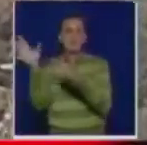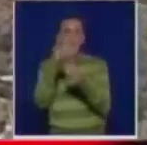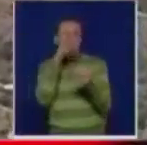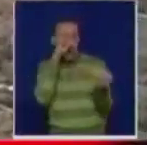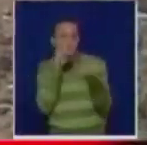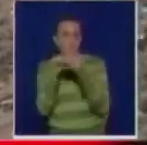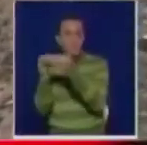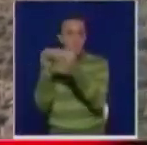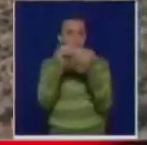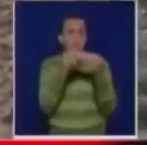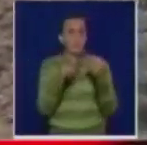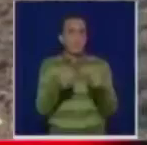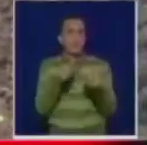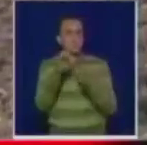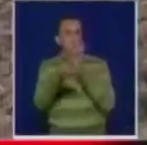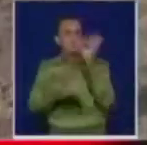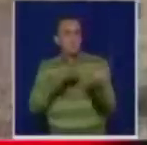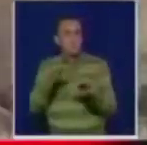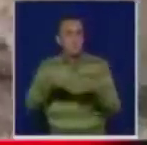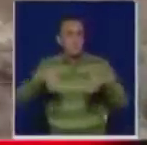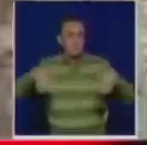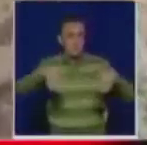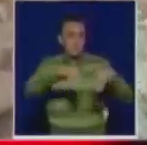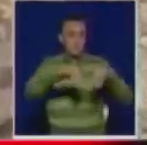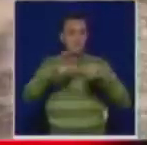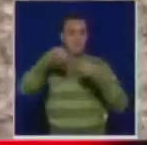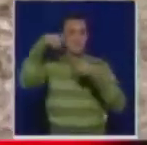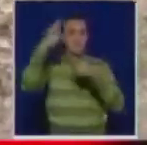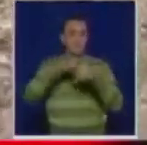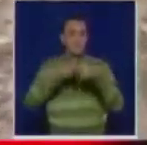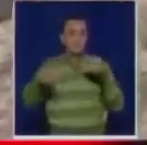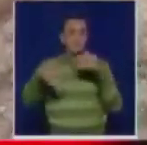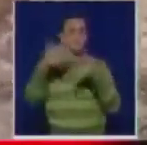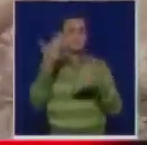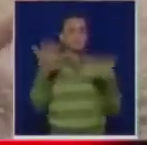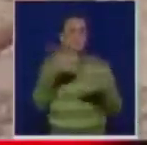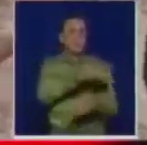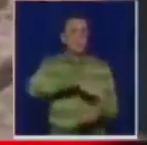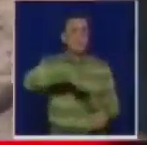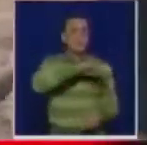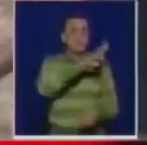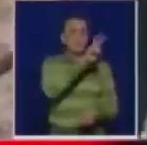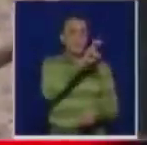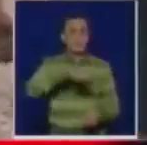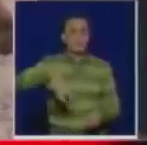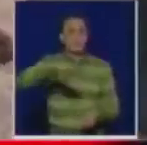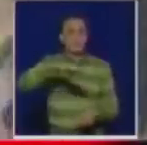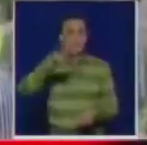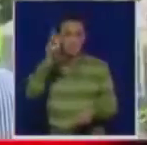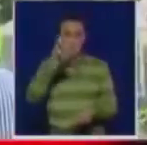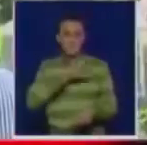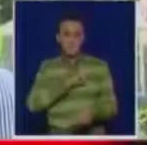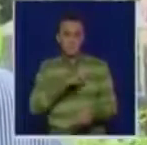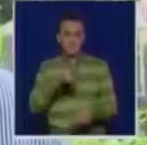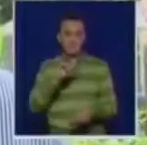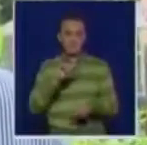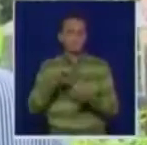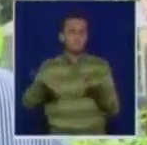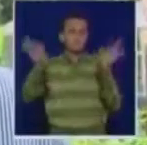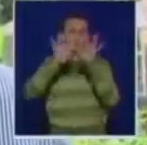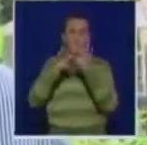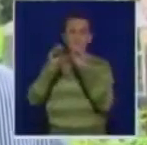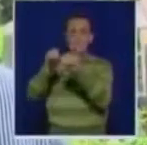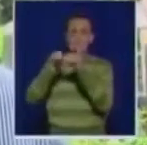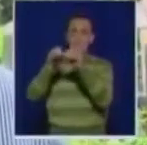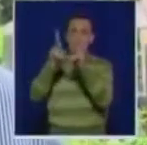del comparendo ambiental. La próxima semana, la campaña sigue en las comunas 7 y 8 de Cali. Uno, capacitación ambiental, donde le estamos enseñando a la